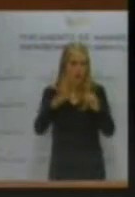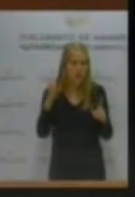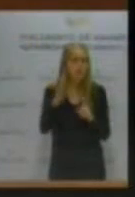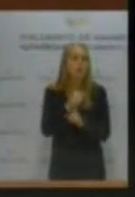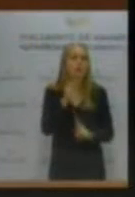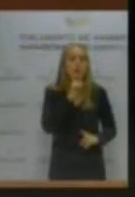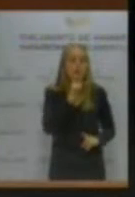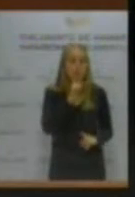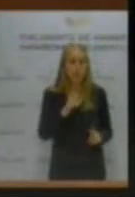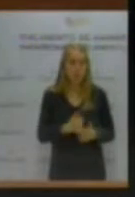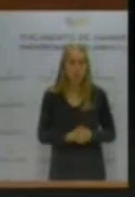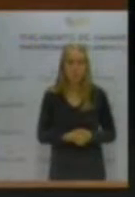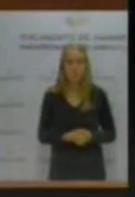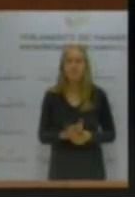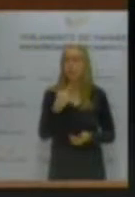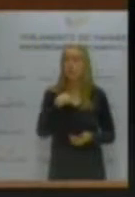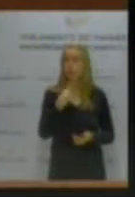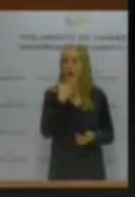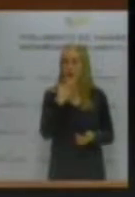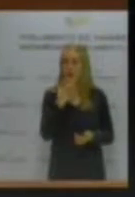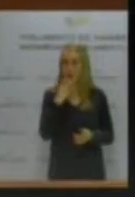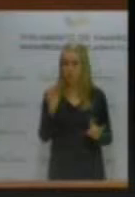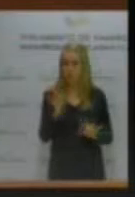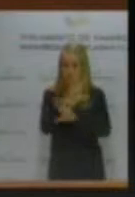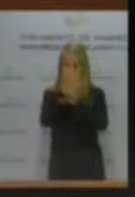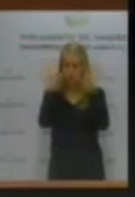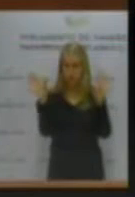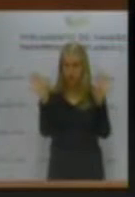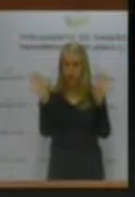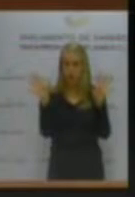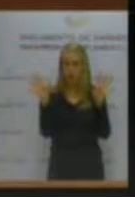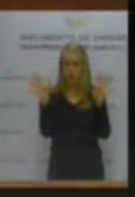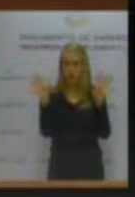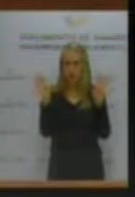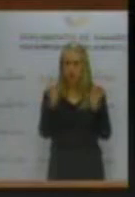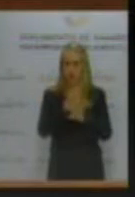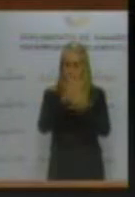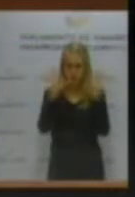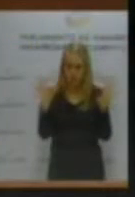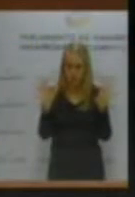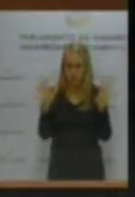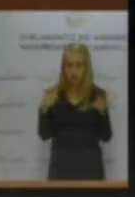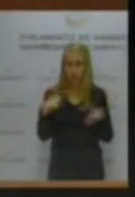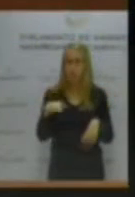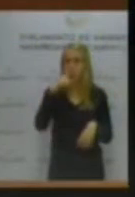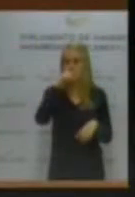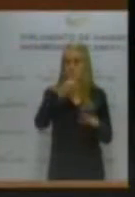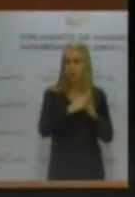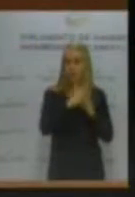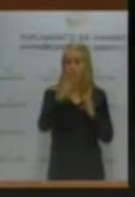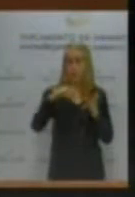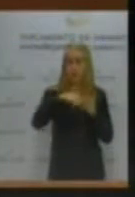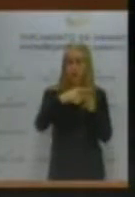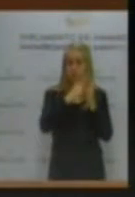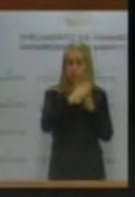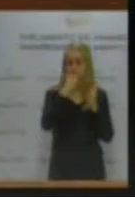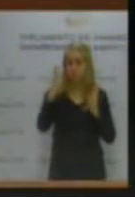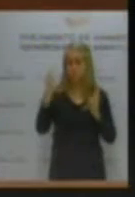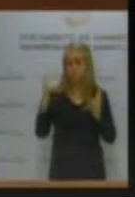objetivos. Le voy a poner un ejemplo clarísimo de que está alejada de la realidad. En un año de vigencia del plan de